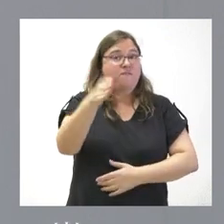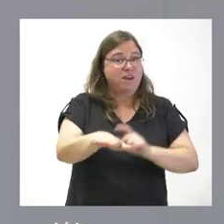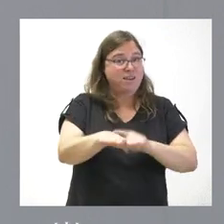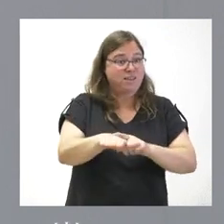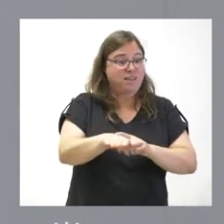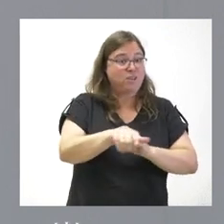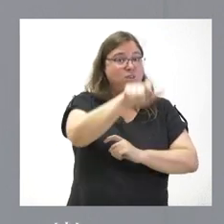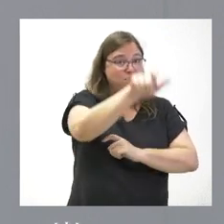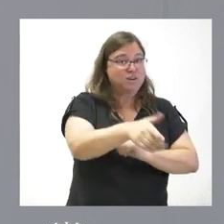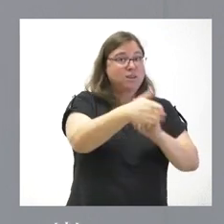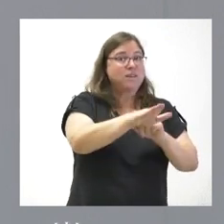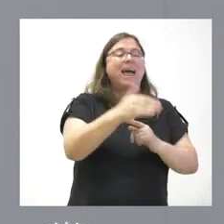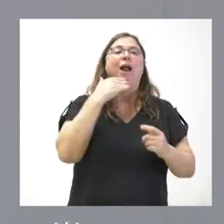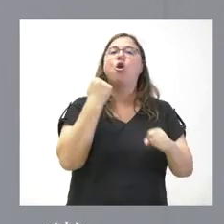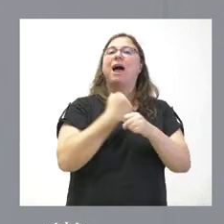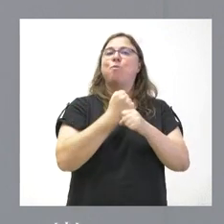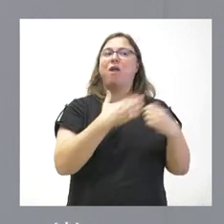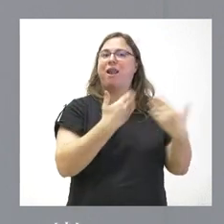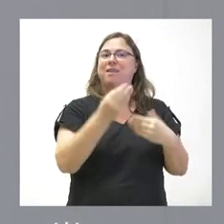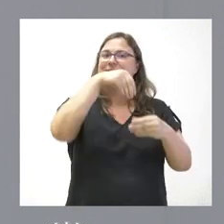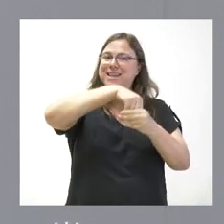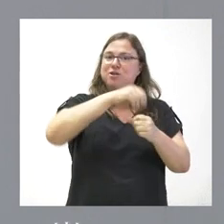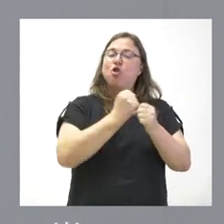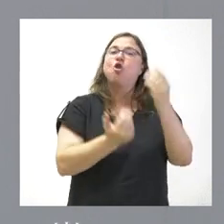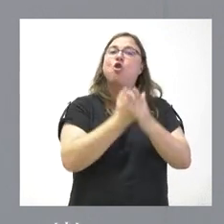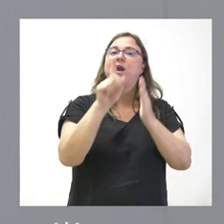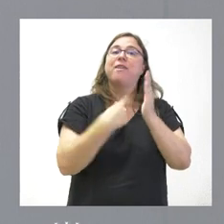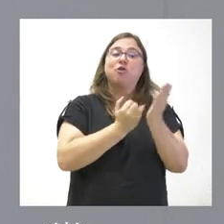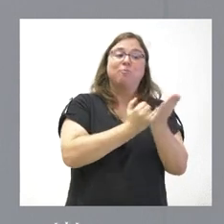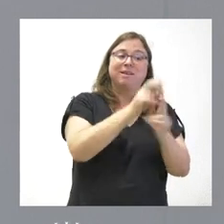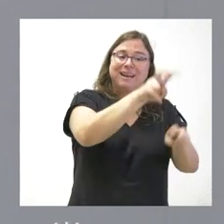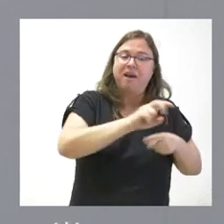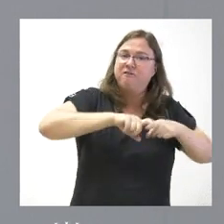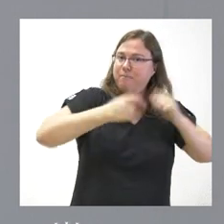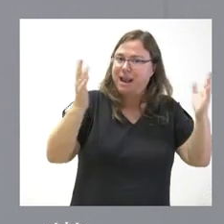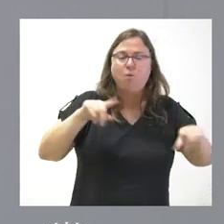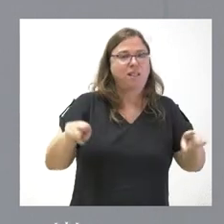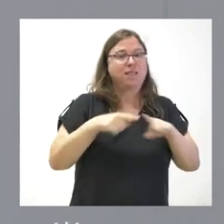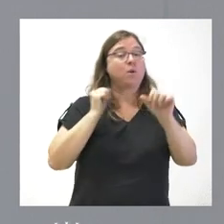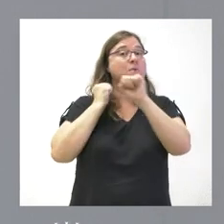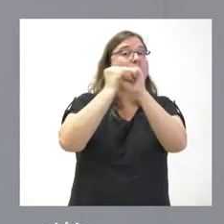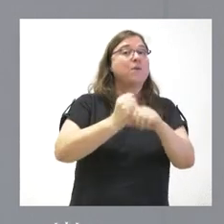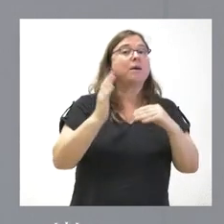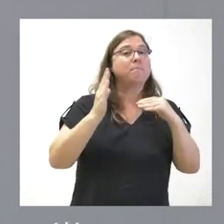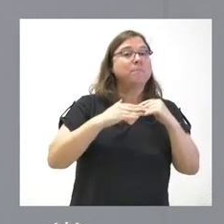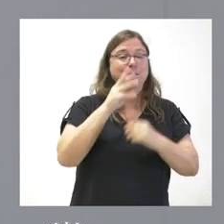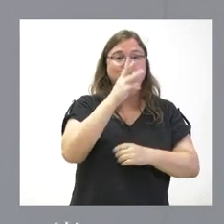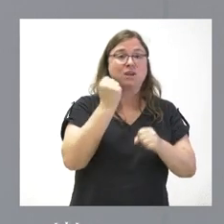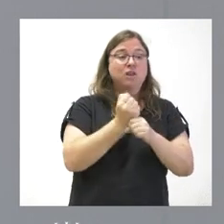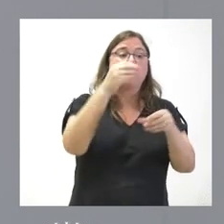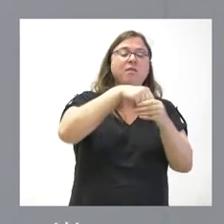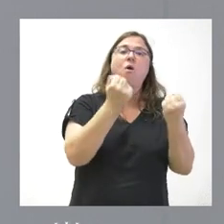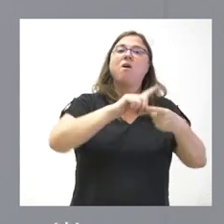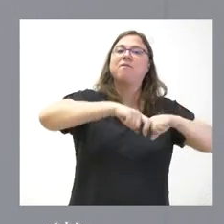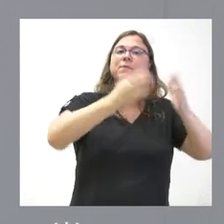causante mantuviera una relación laboral o jornada completa dentro de la explotación agraria con una antigüedad mínima acreditada de 3 años años por